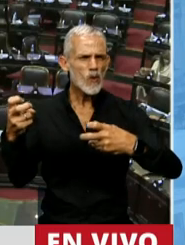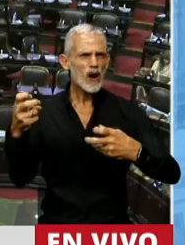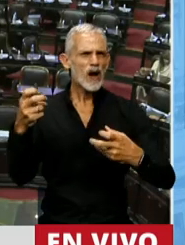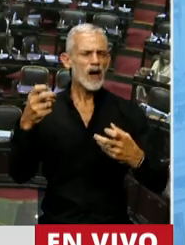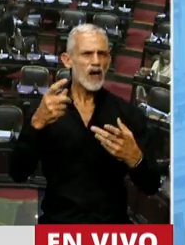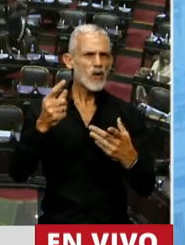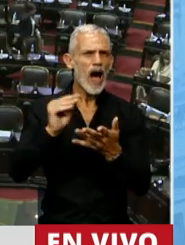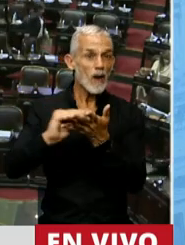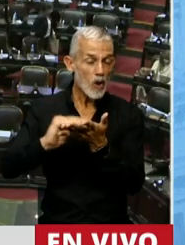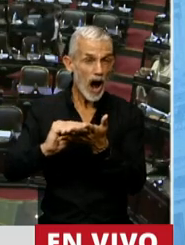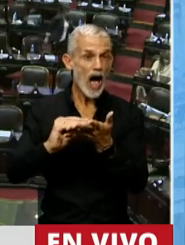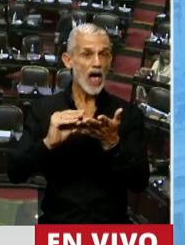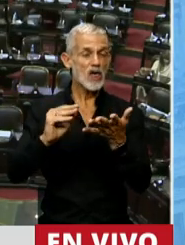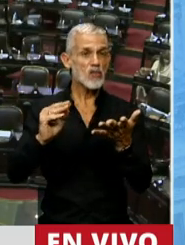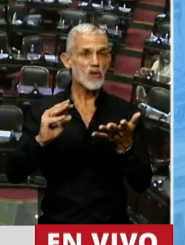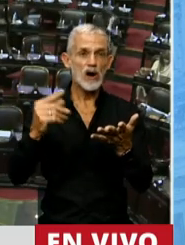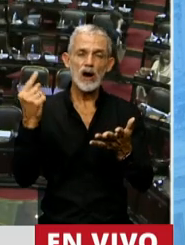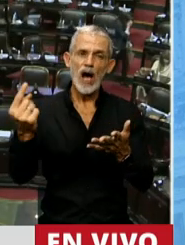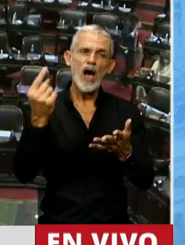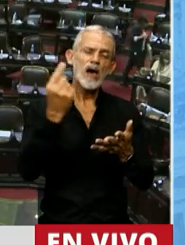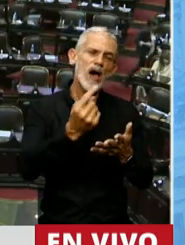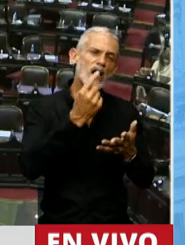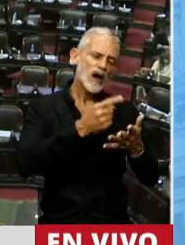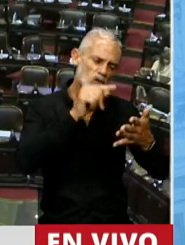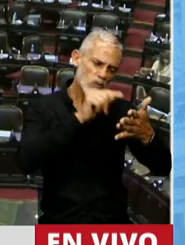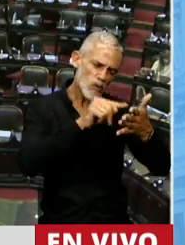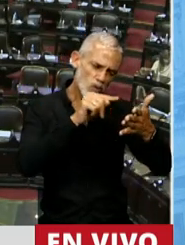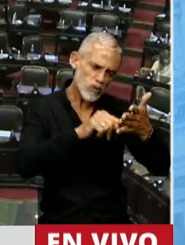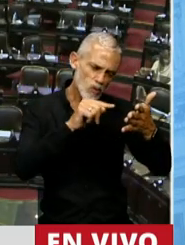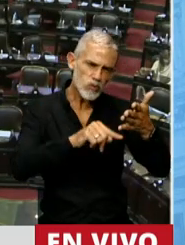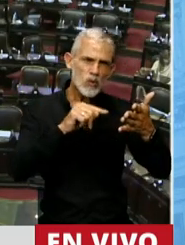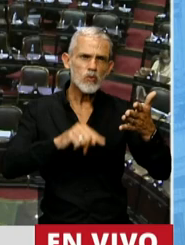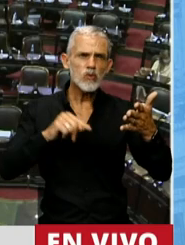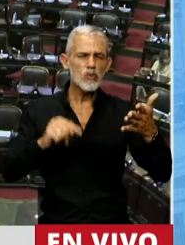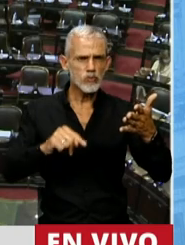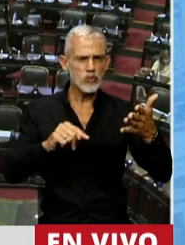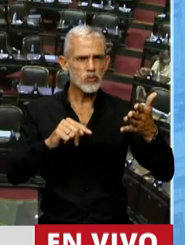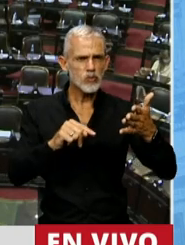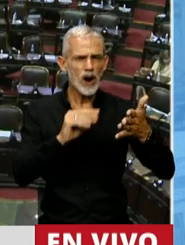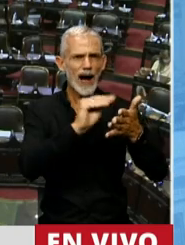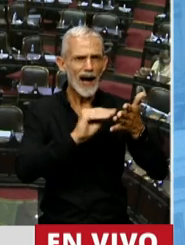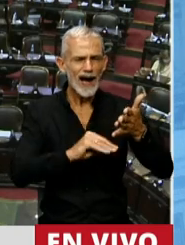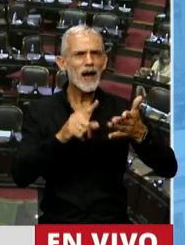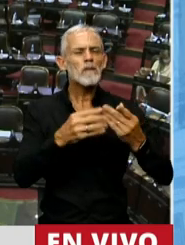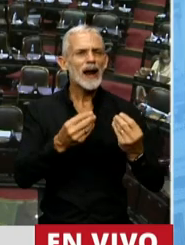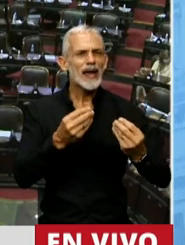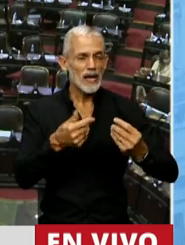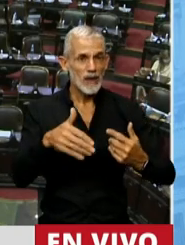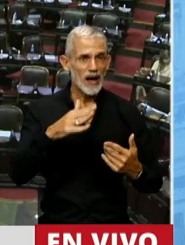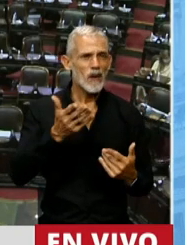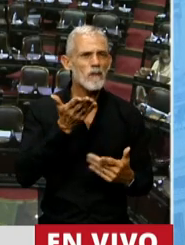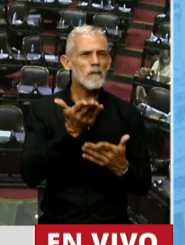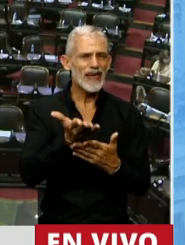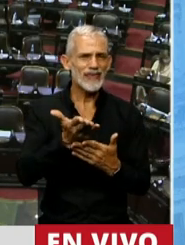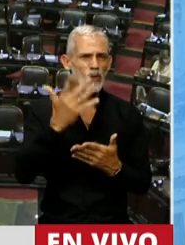soy abogado, y cada una de las cuestiones que toman para plantear este pedido